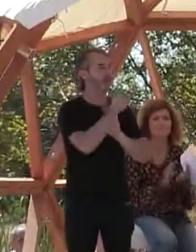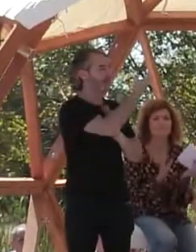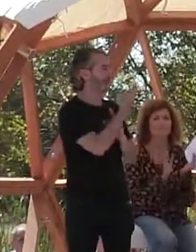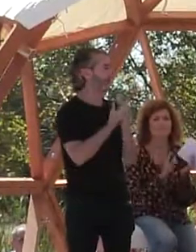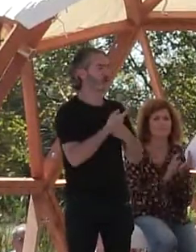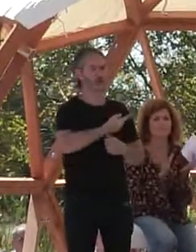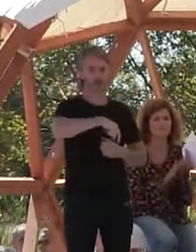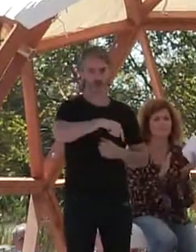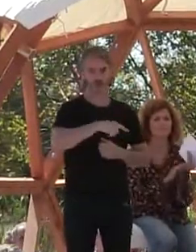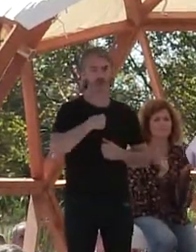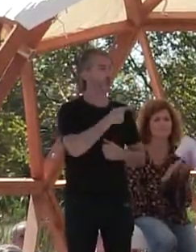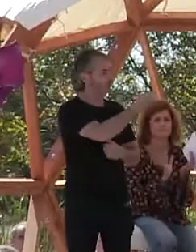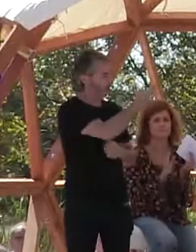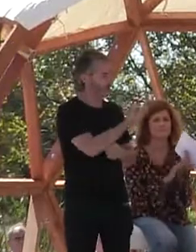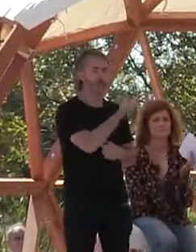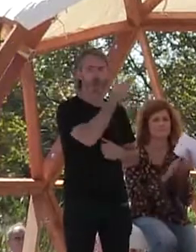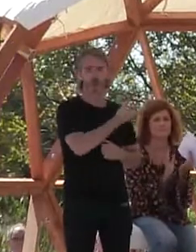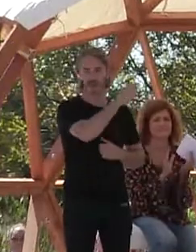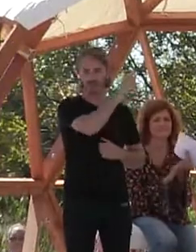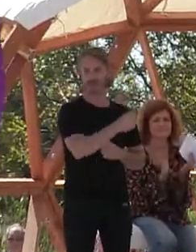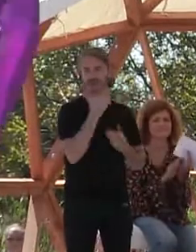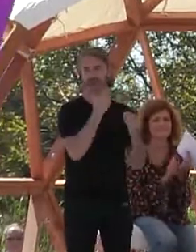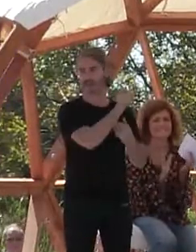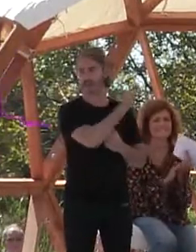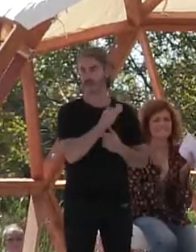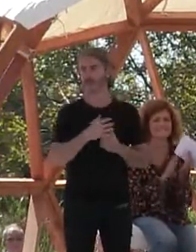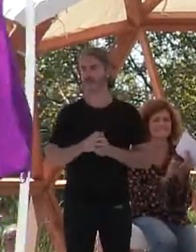Es muy, muy importante.